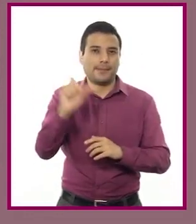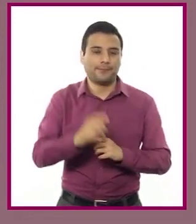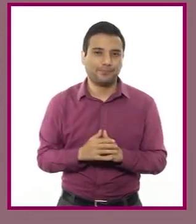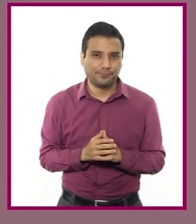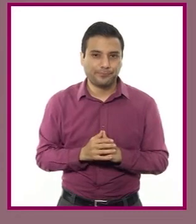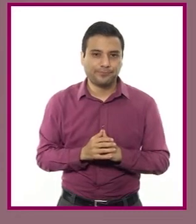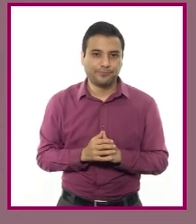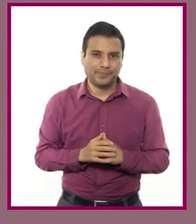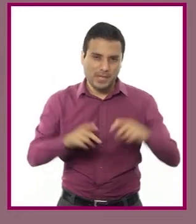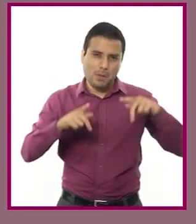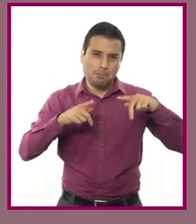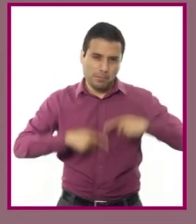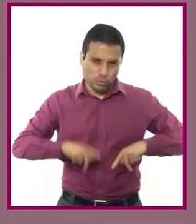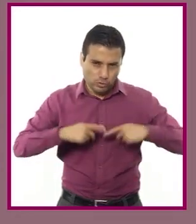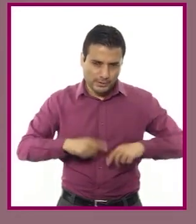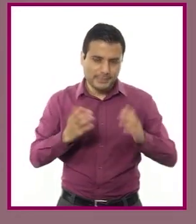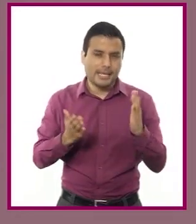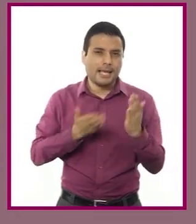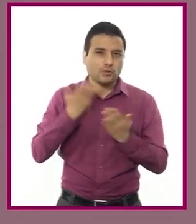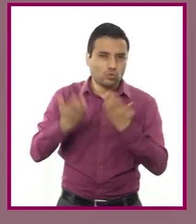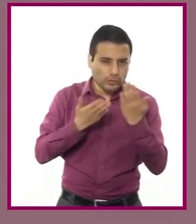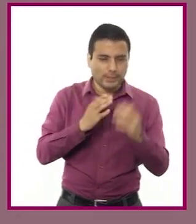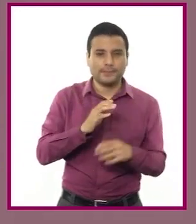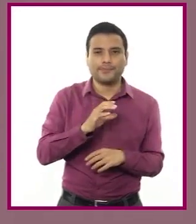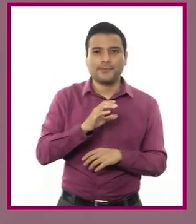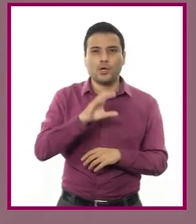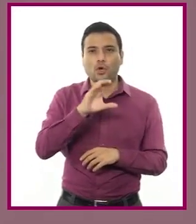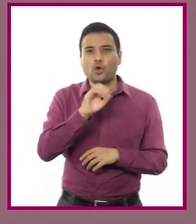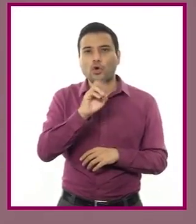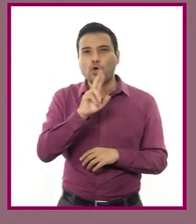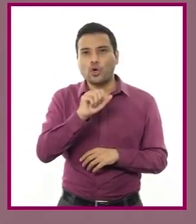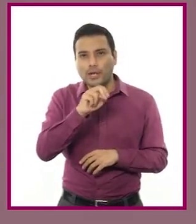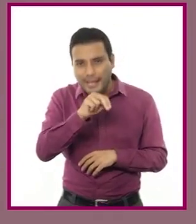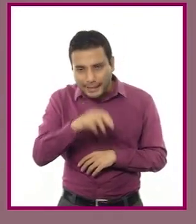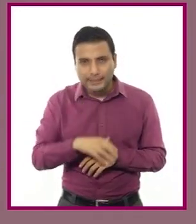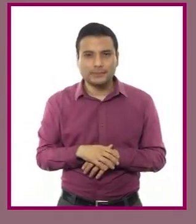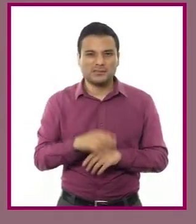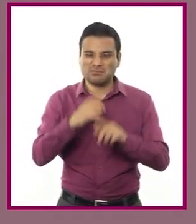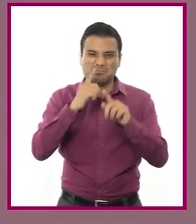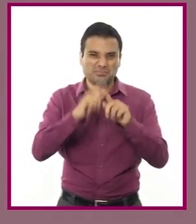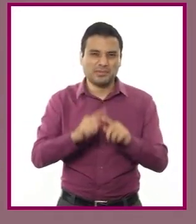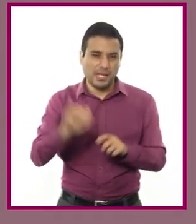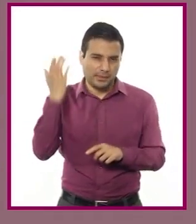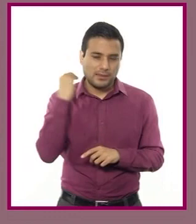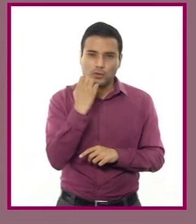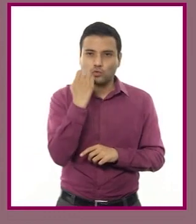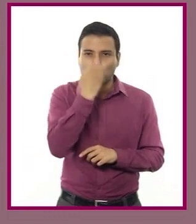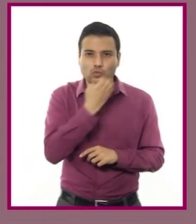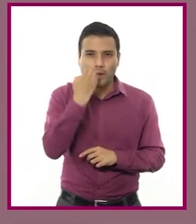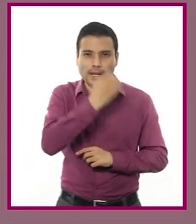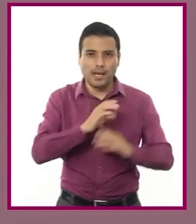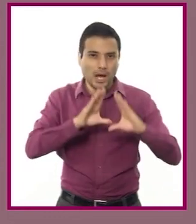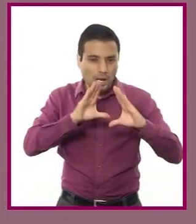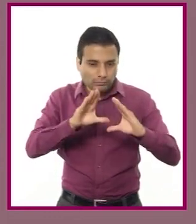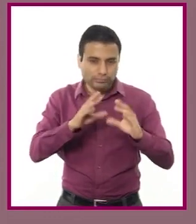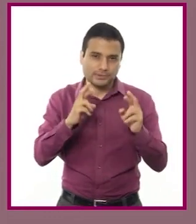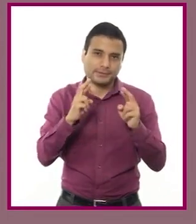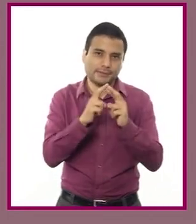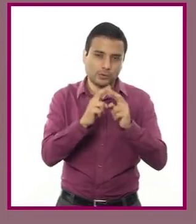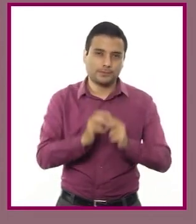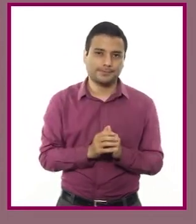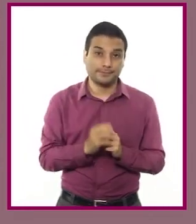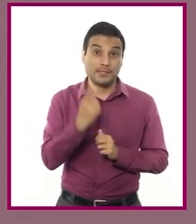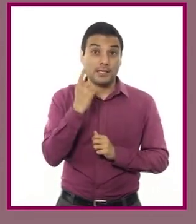que estudiaban el Corán y la Sharia en las madrasas pakistaníes, donde solo se les enseñaba la religión.